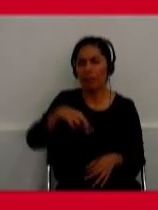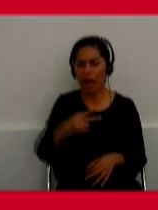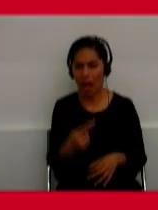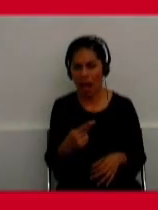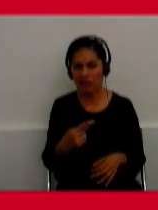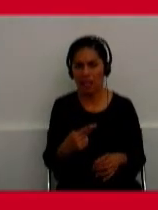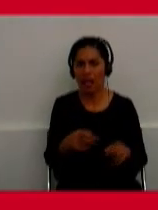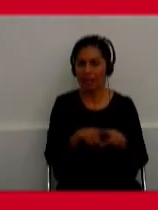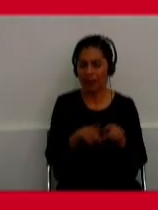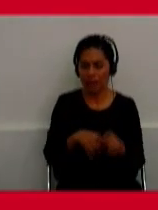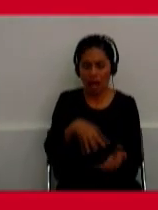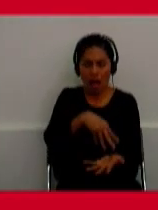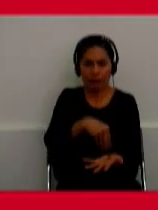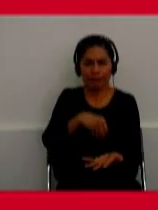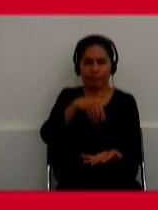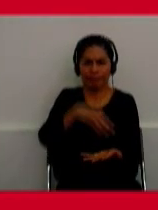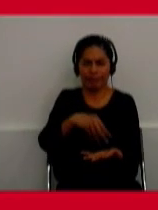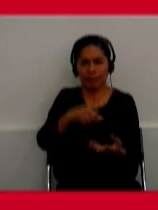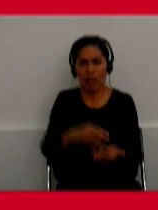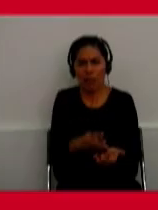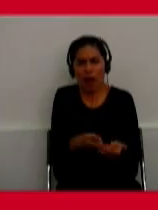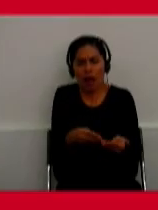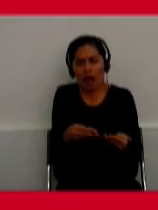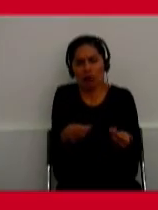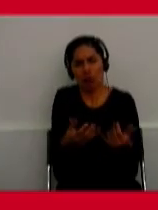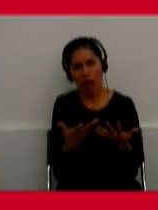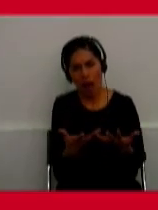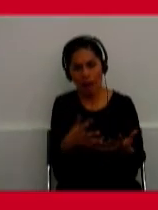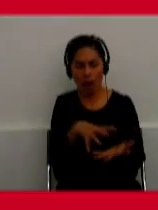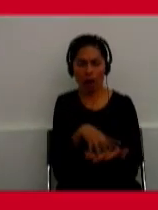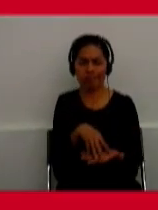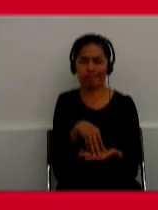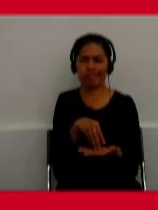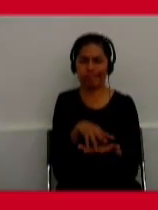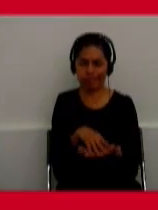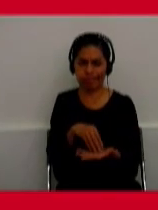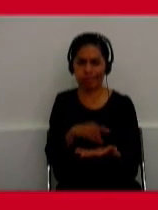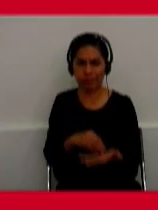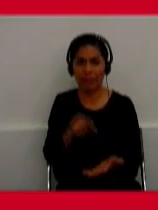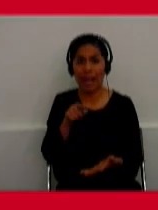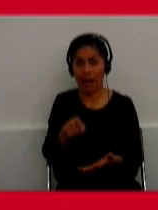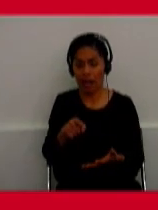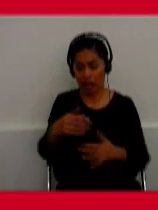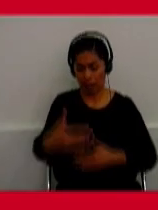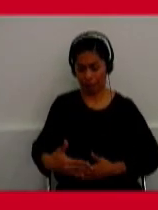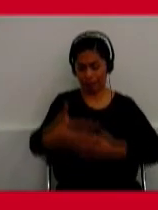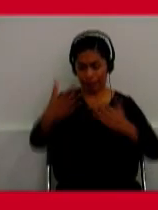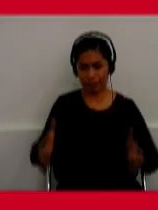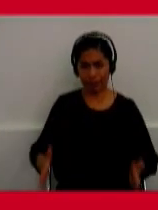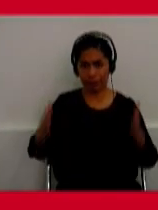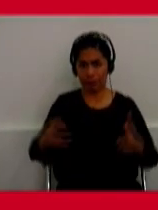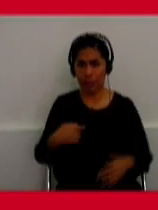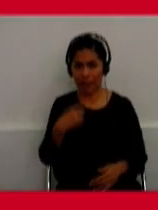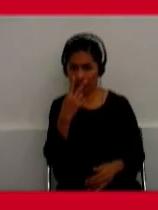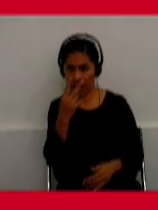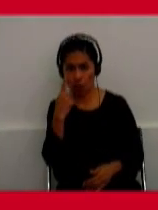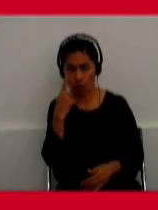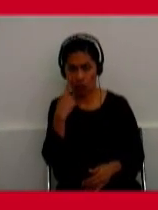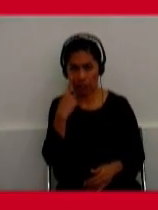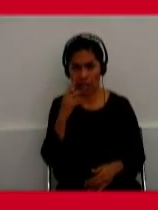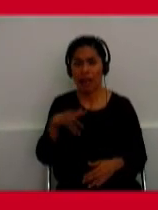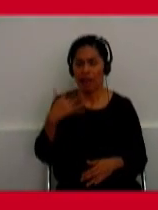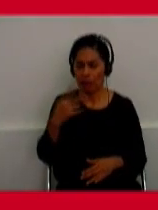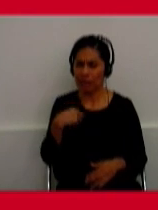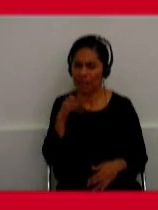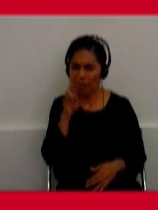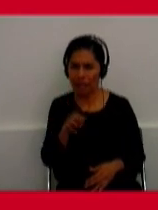más importantes del relave para esta minera específica, ¿no? Conocer el relave, ¿no? ¿Qué parámetros tiene? Después hacemos ensayos de